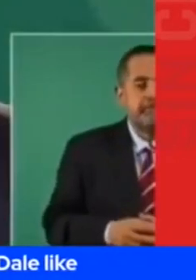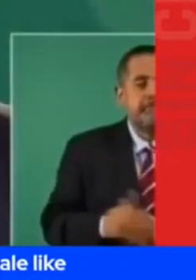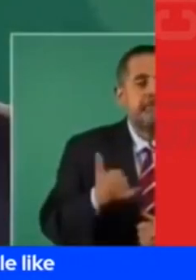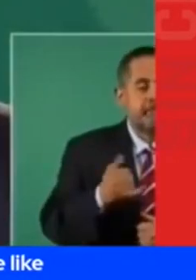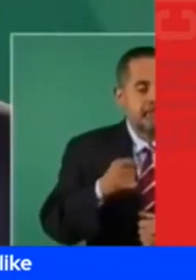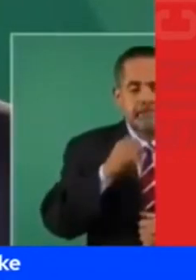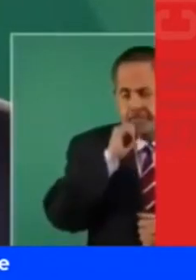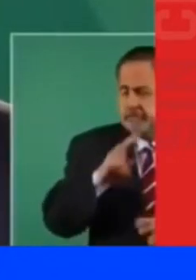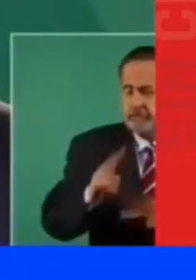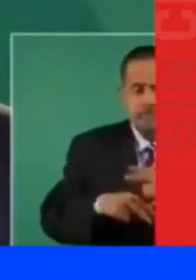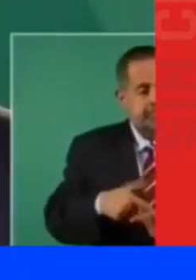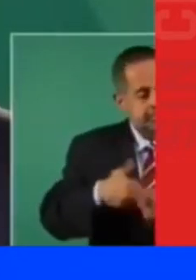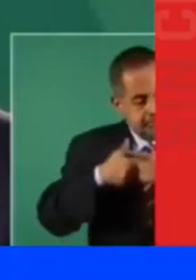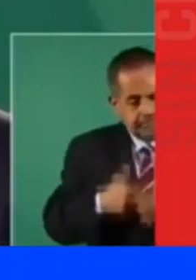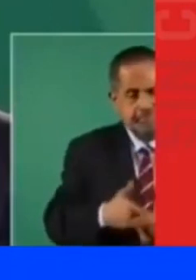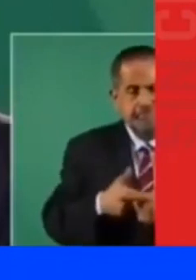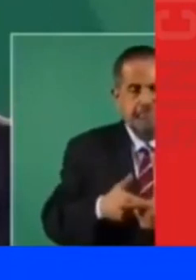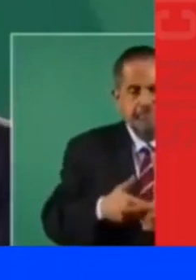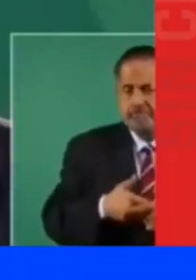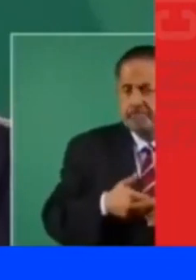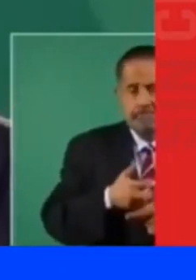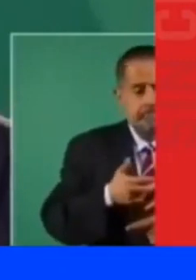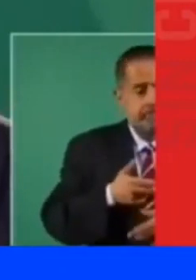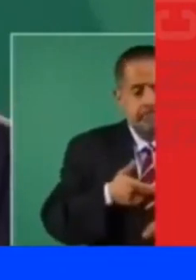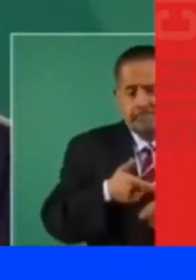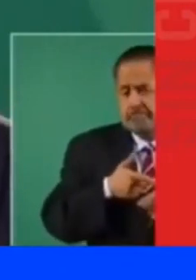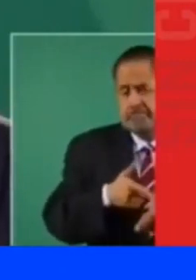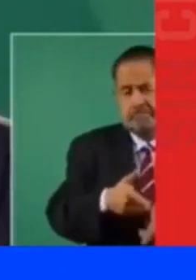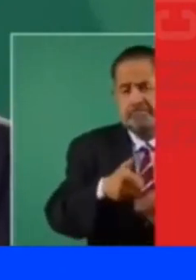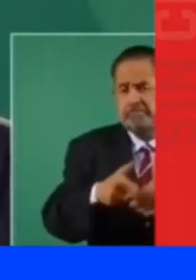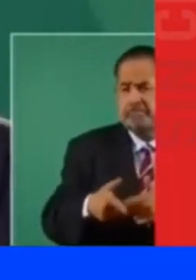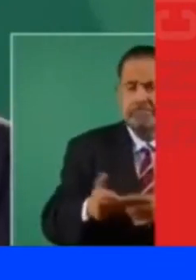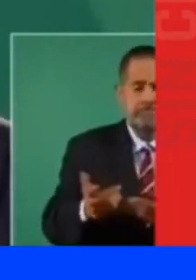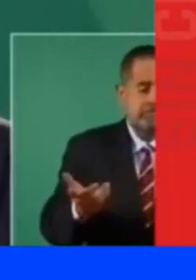Y voy a seguir así,